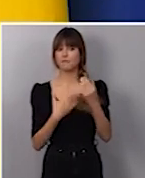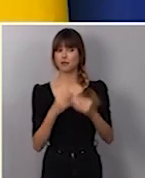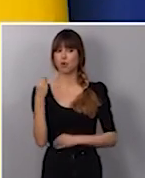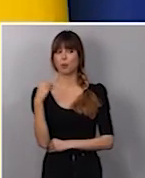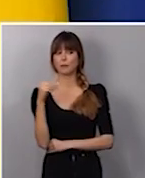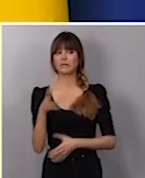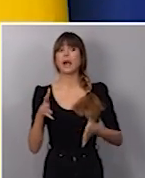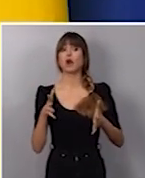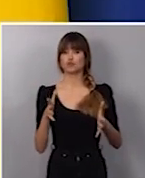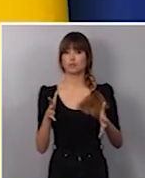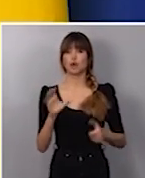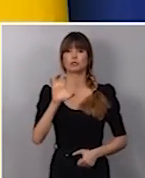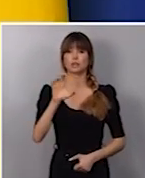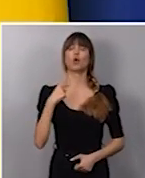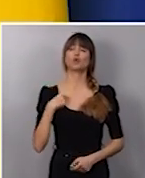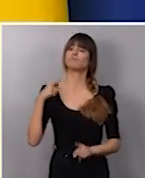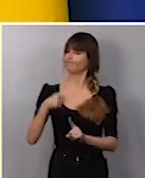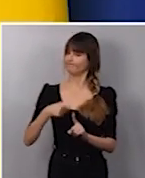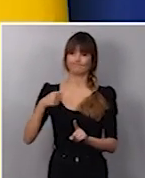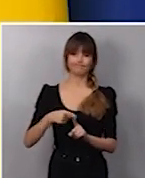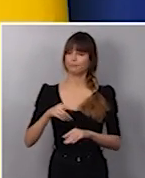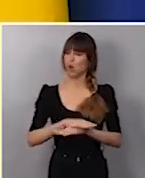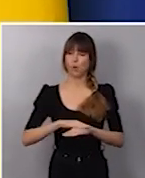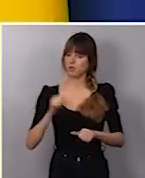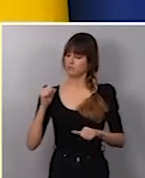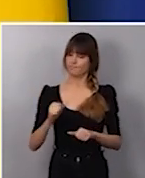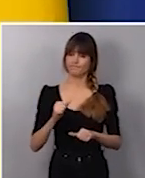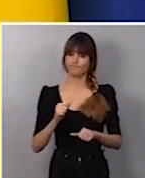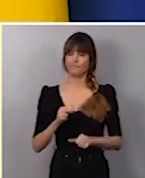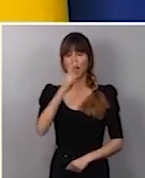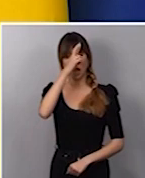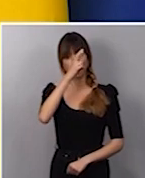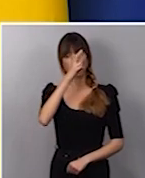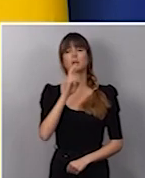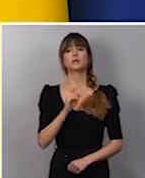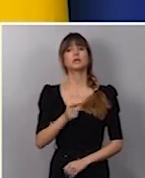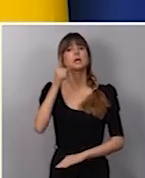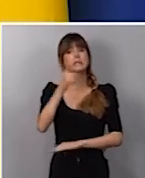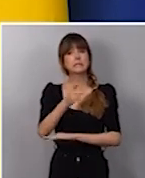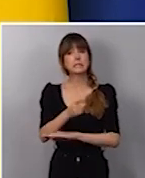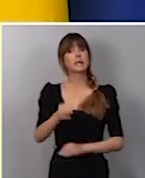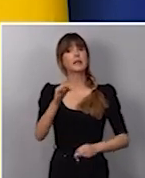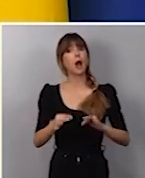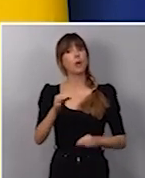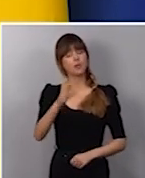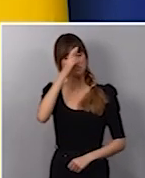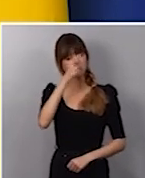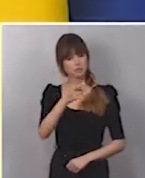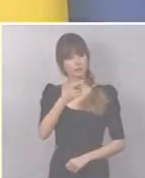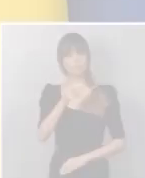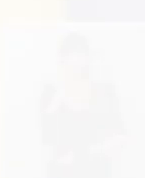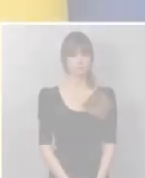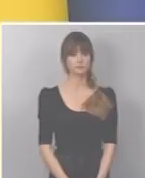separación de poderes. Voy a reiterar lo que siempre dice este Gobierno, respeto a las sentencias, aunque en este caso no la